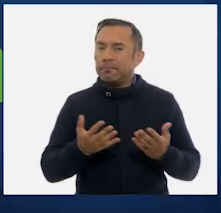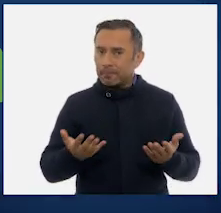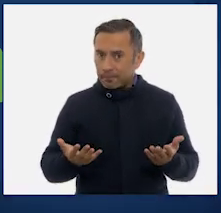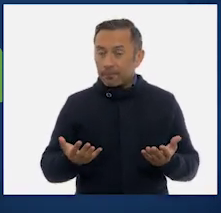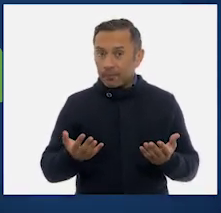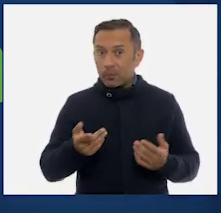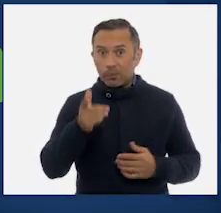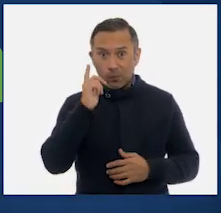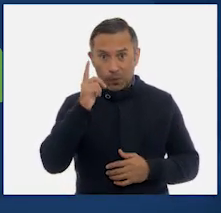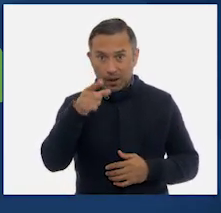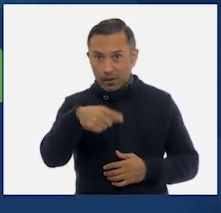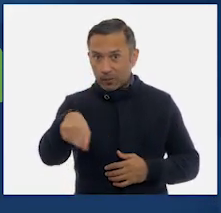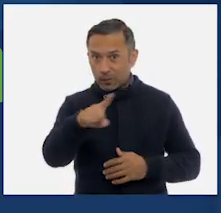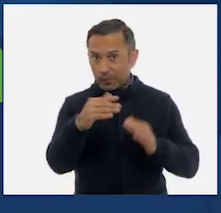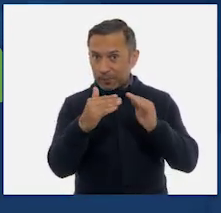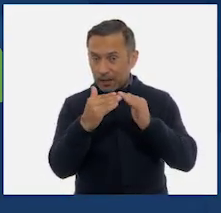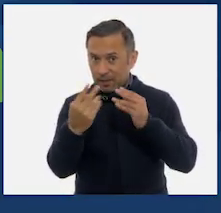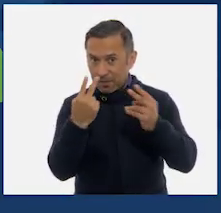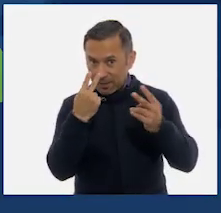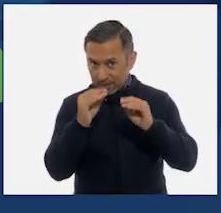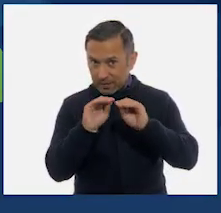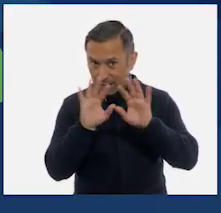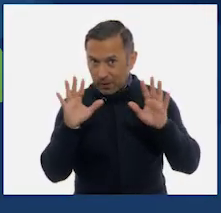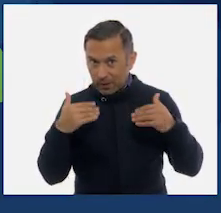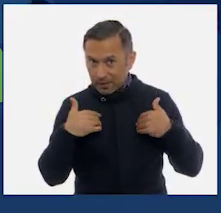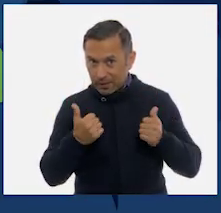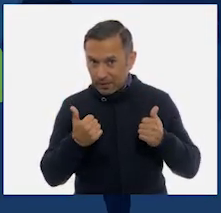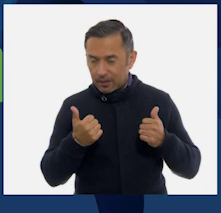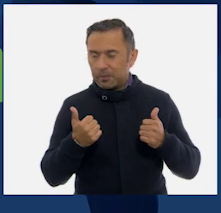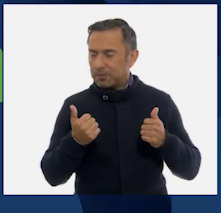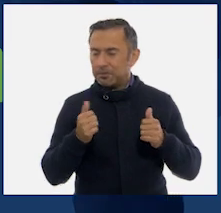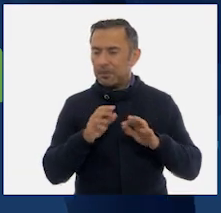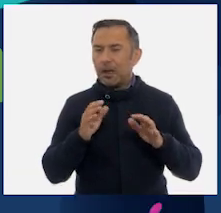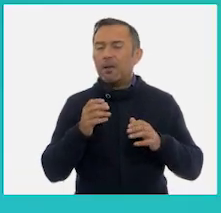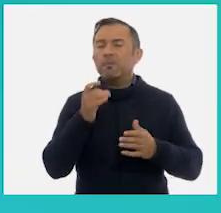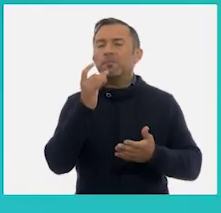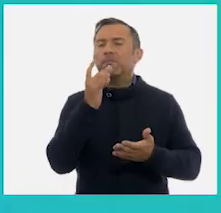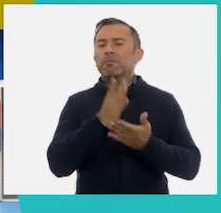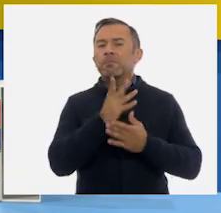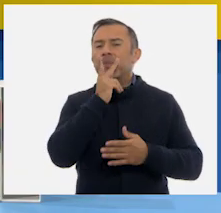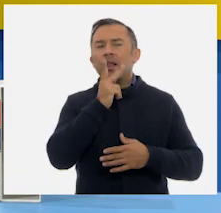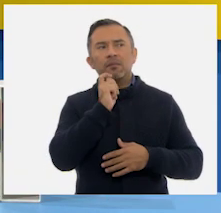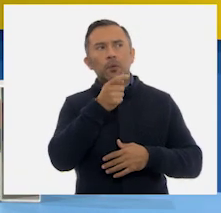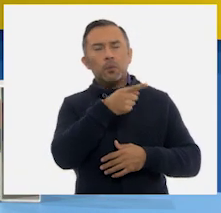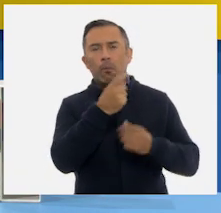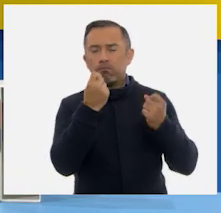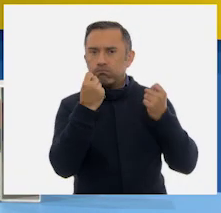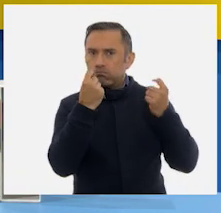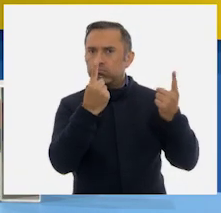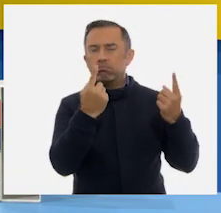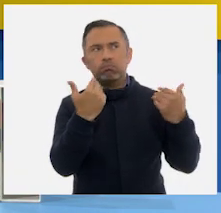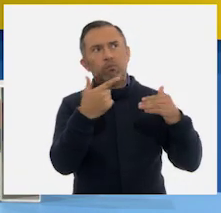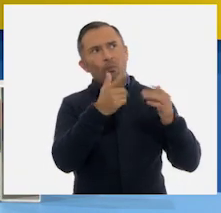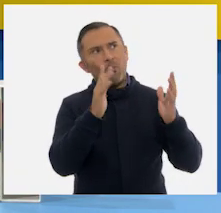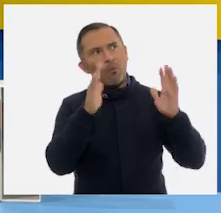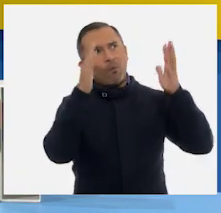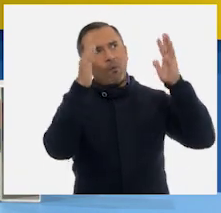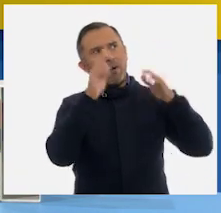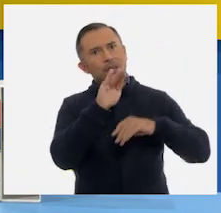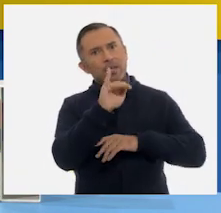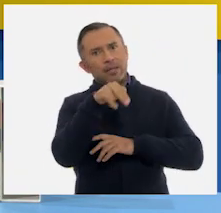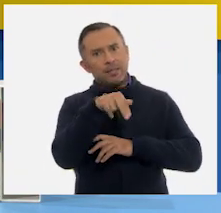les quede bastante claro, no hay duda de ello. Significa célebre. Bueno, pues entonces ahora que ya hicimos